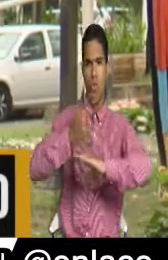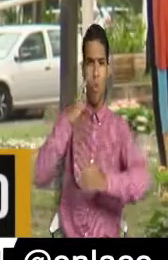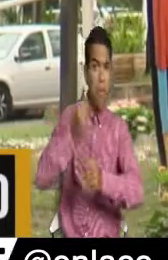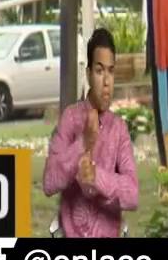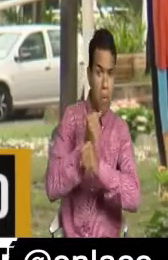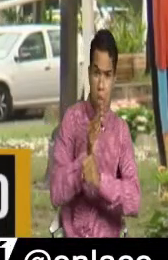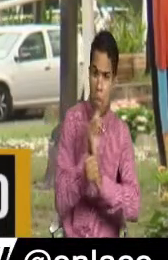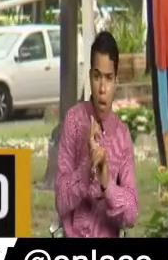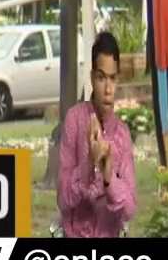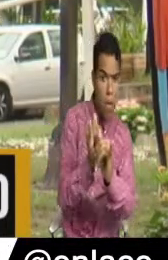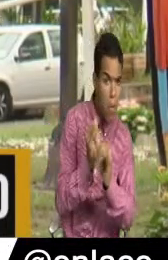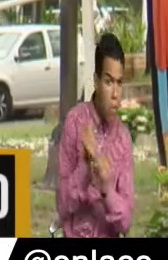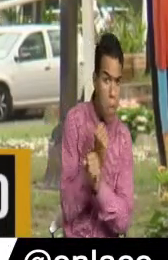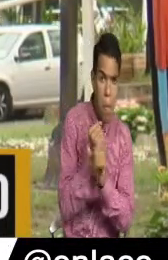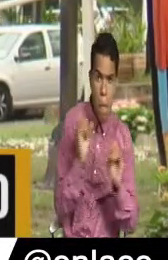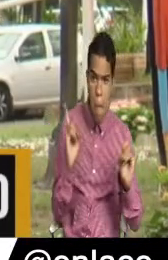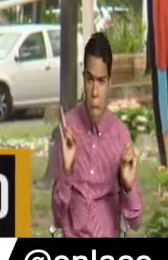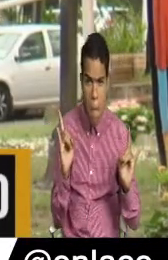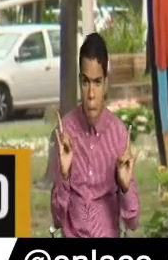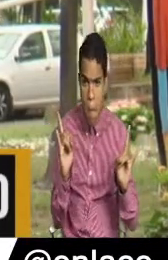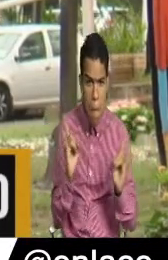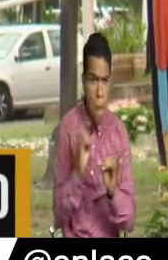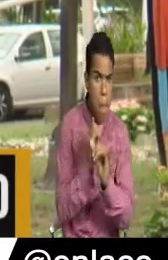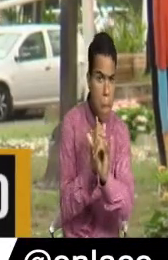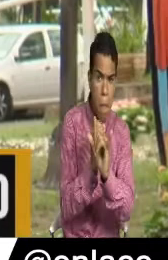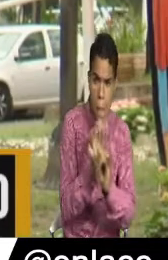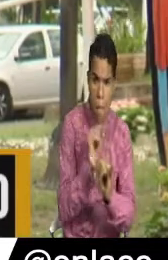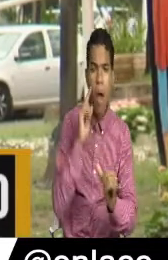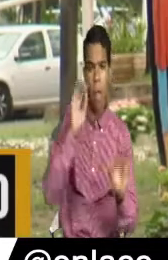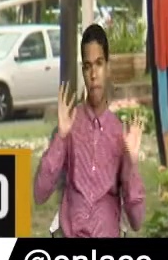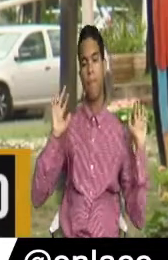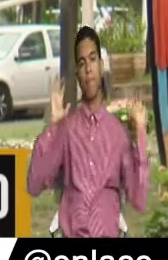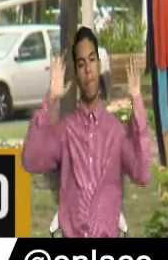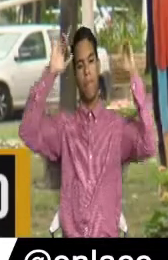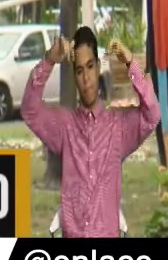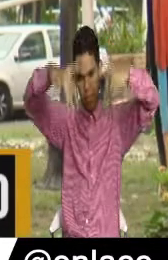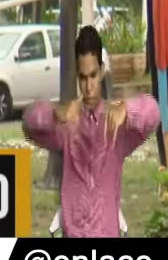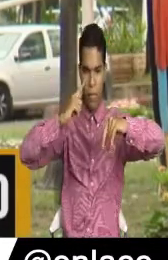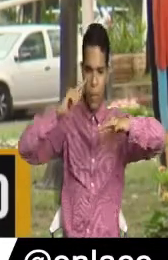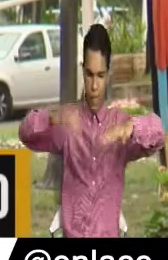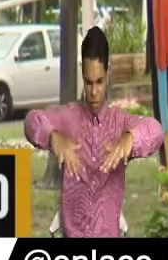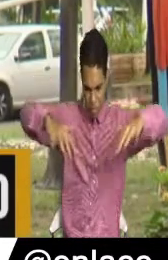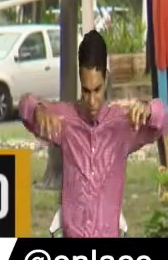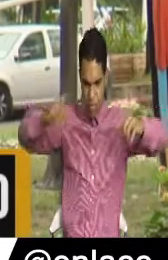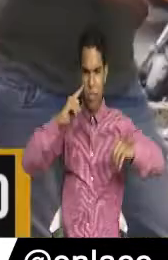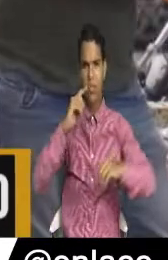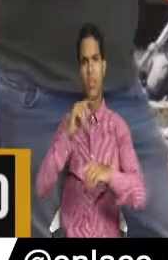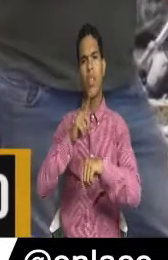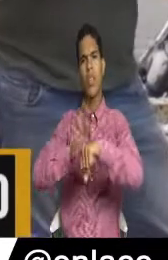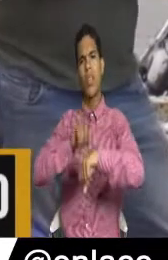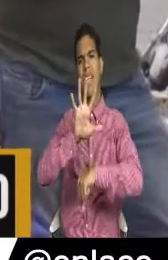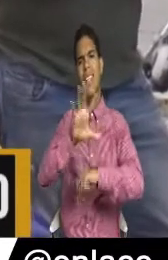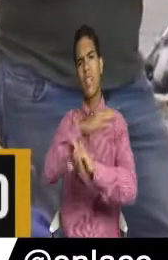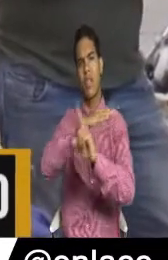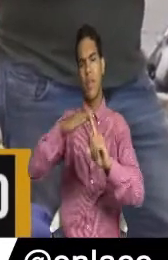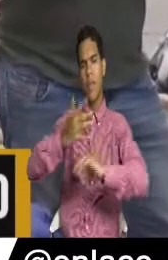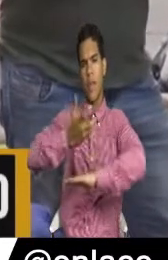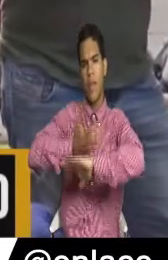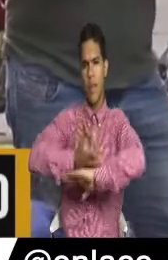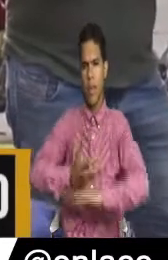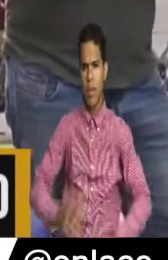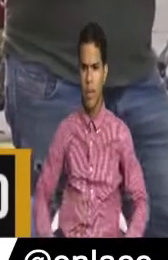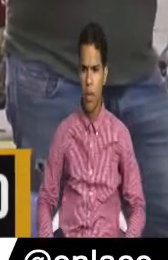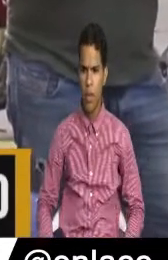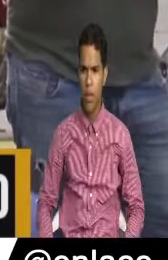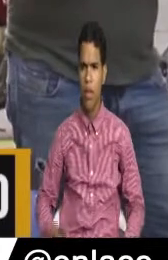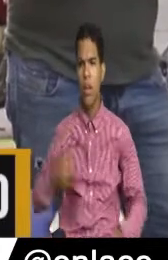encuentren postulados con las diferentes empresas que están llegando a Barrancabermeja a una asamblea a las 5:30 en la cancha Cotraeco. Se busca con este nuevo encuentro de